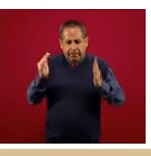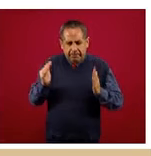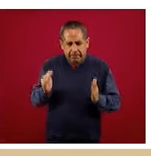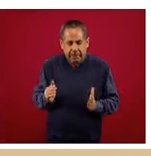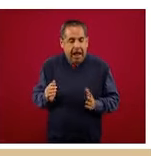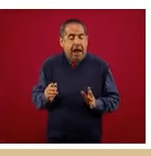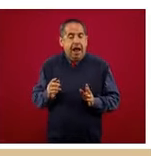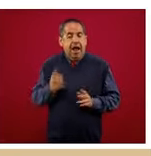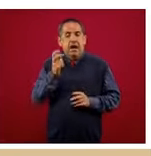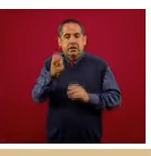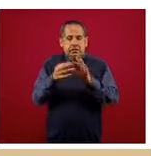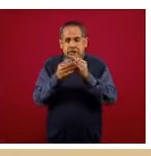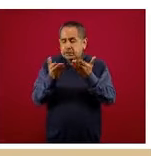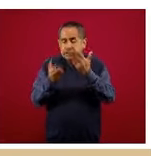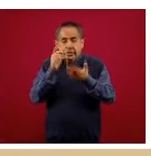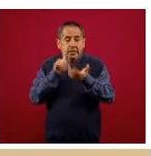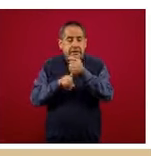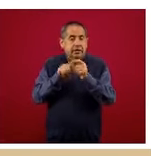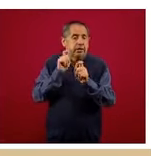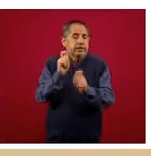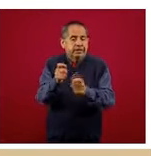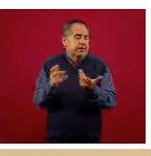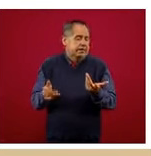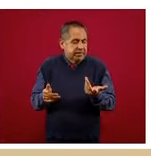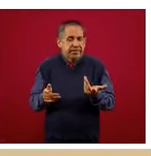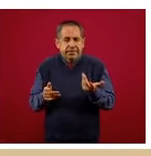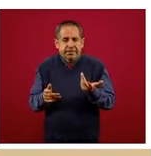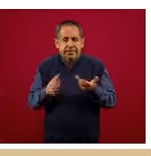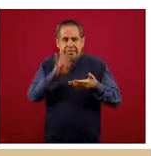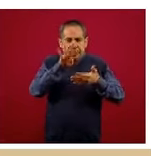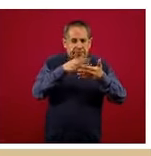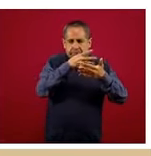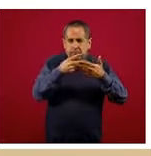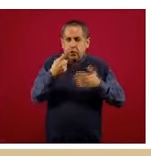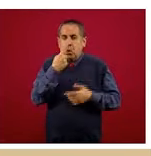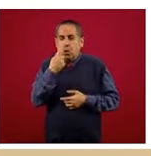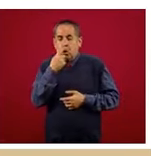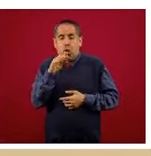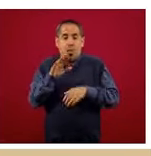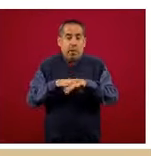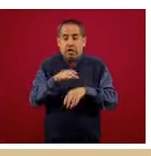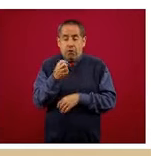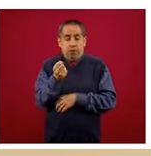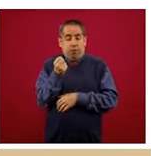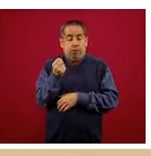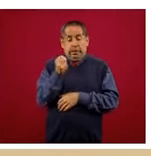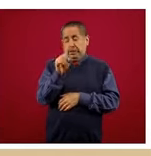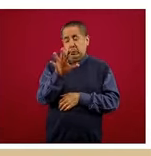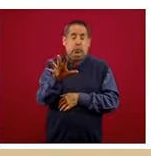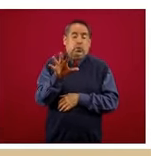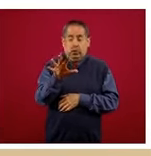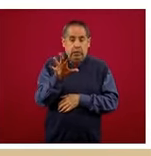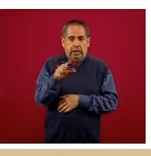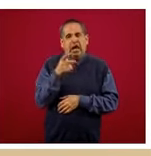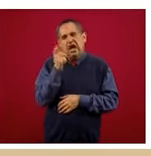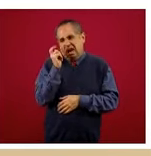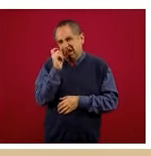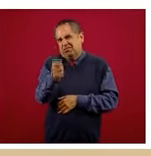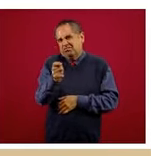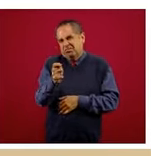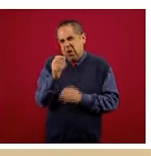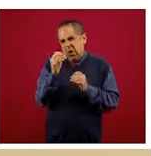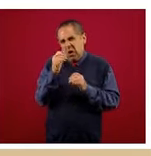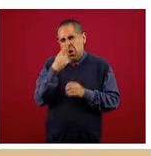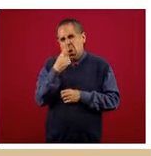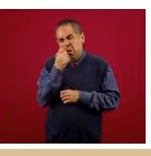qué tan alta o tan baja sea, es la escala del color. Donde veamos un color más oscuro,